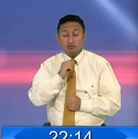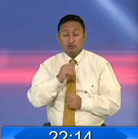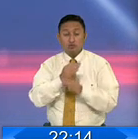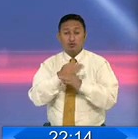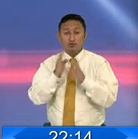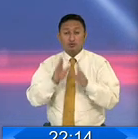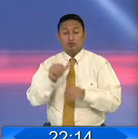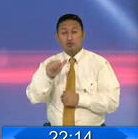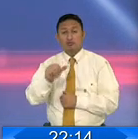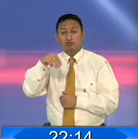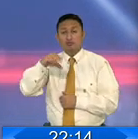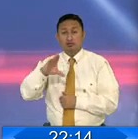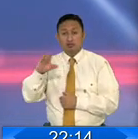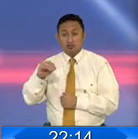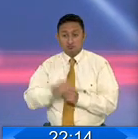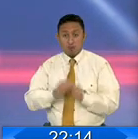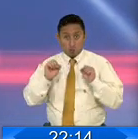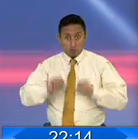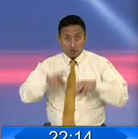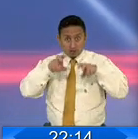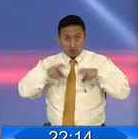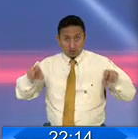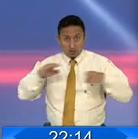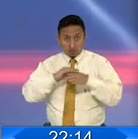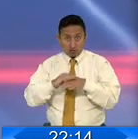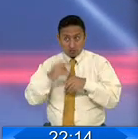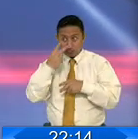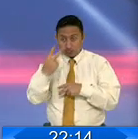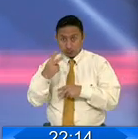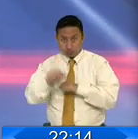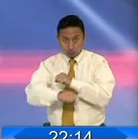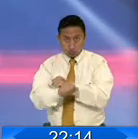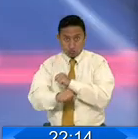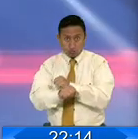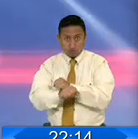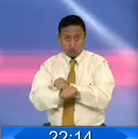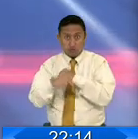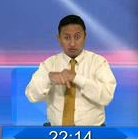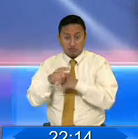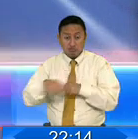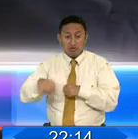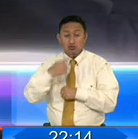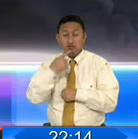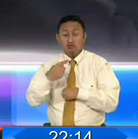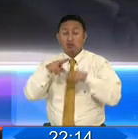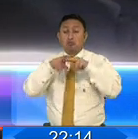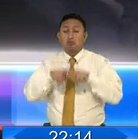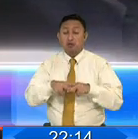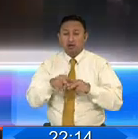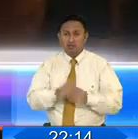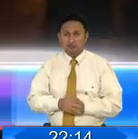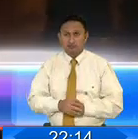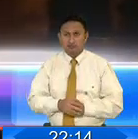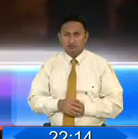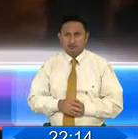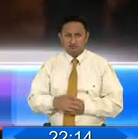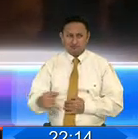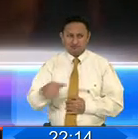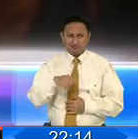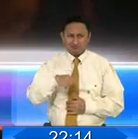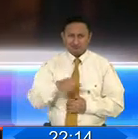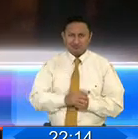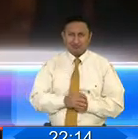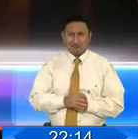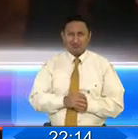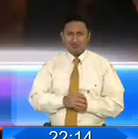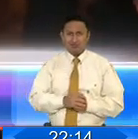de la AMC ocupen a cientos de invitados para observar el partido durante una presunta inspección, lo que a su lectura generó reacciones por parte de